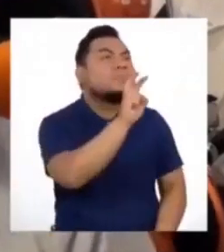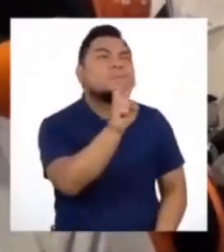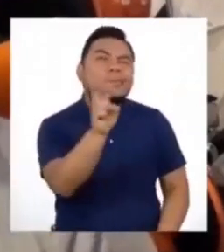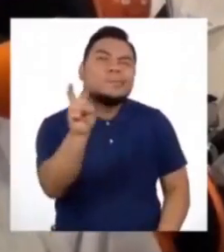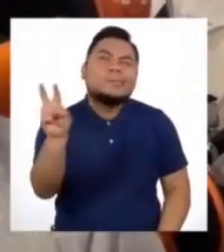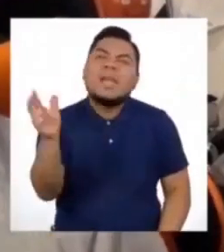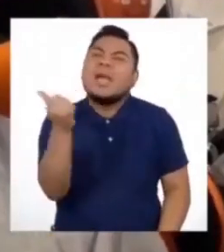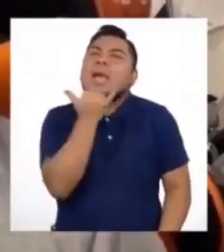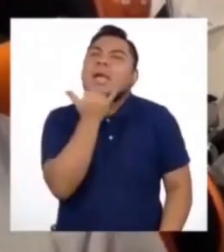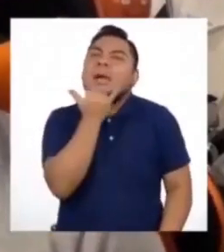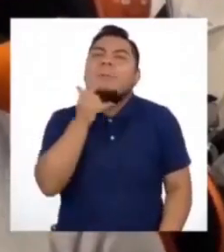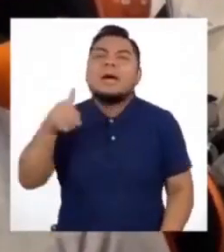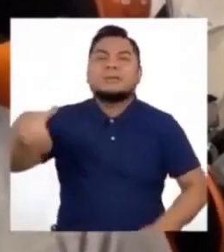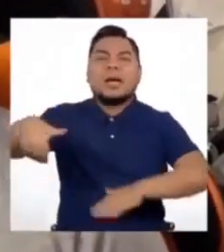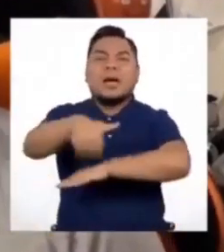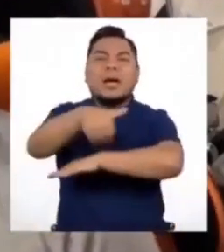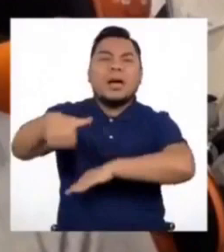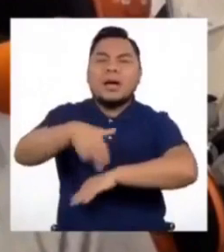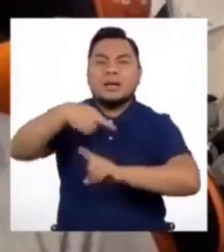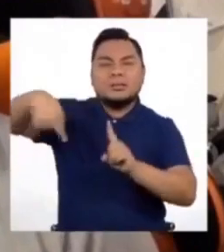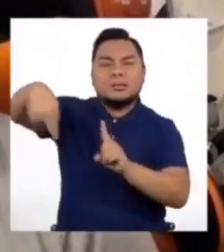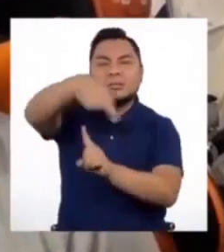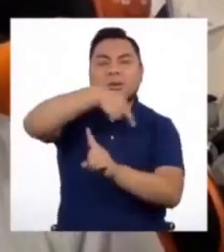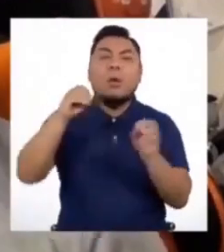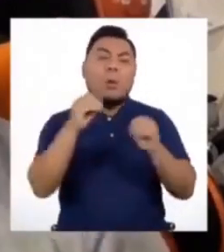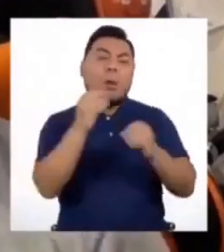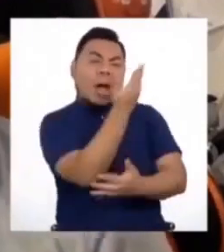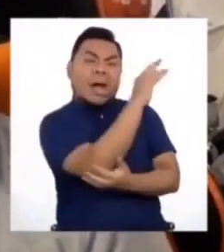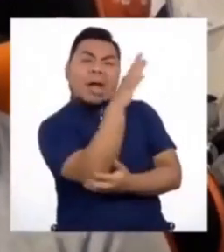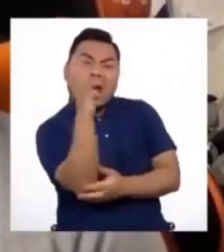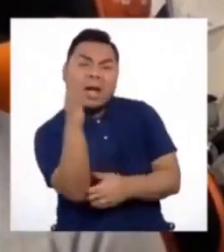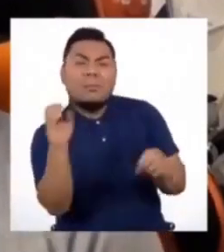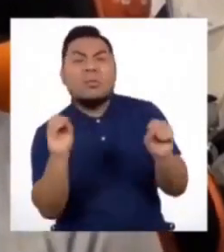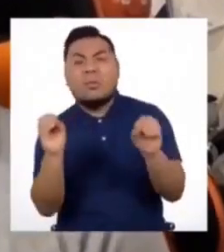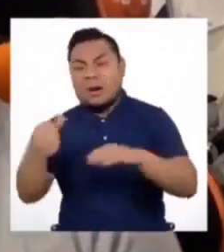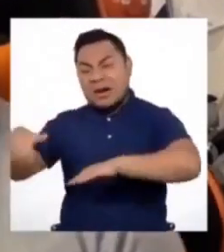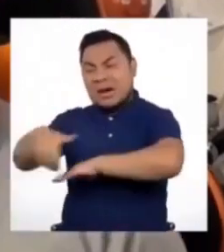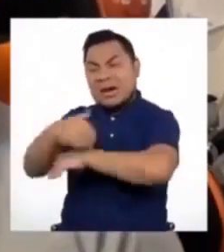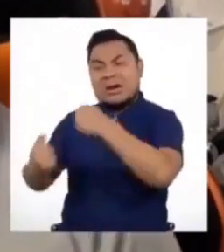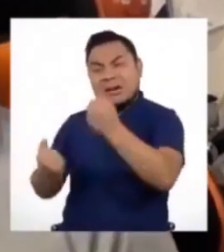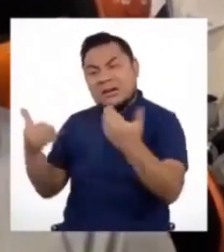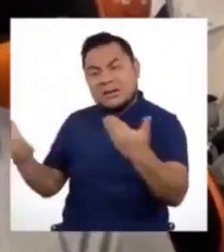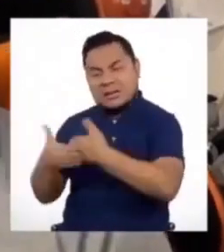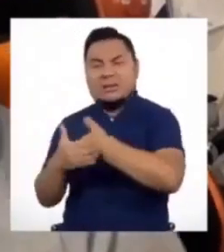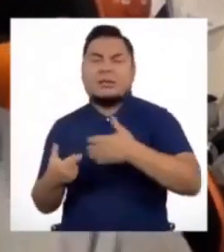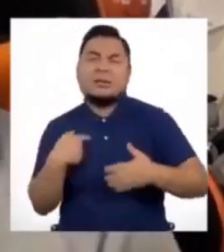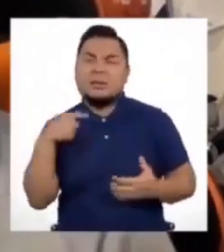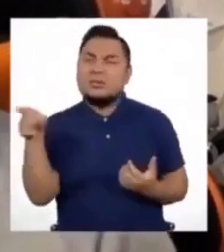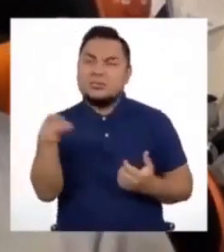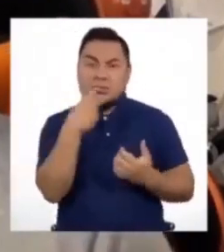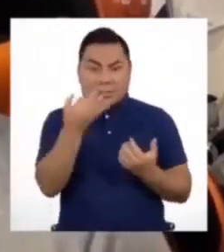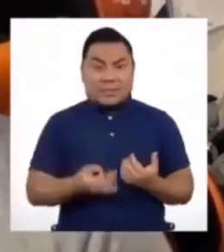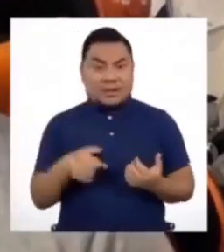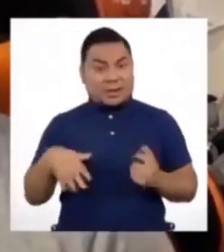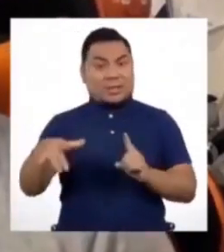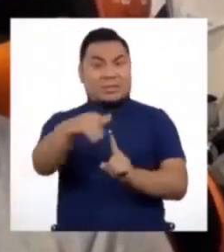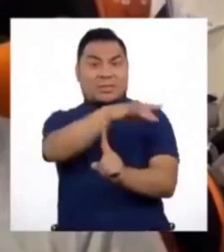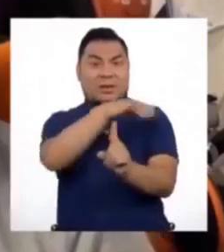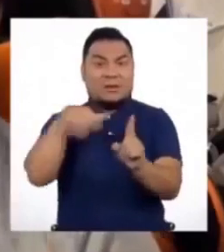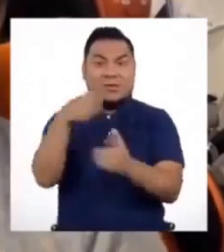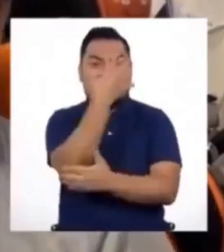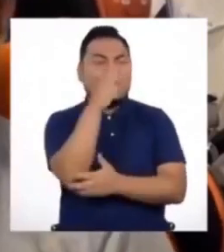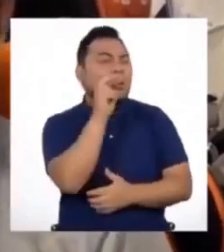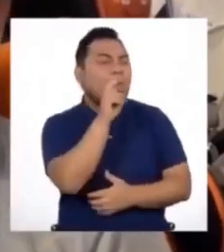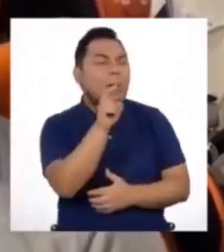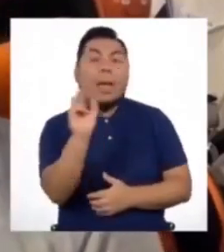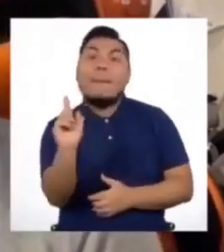qué ocurre a nuestro alrededor, o tal vez en el campo o en las calles. Tomar referencias de lo real, de la naturaleza, es lo